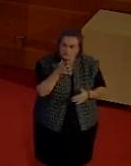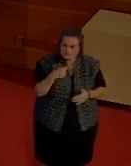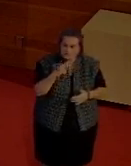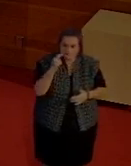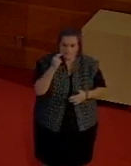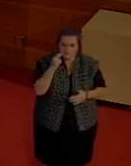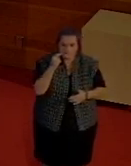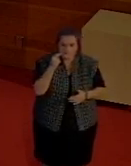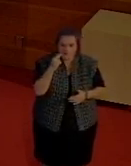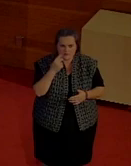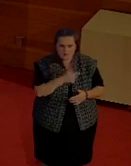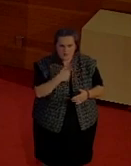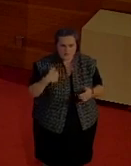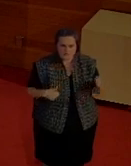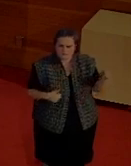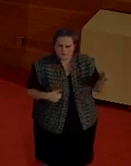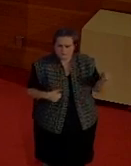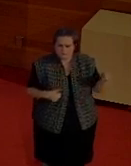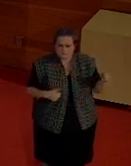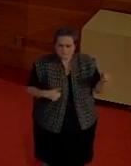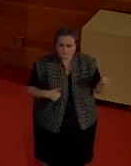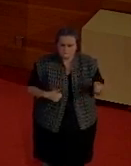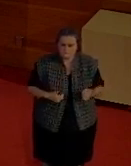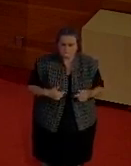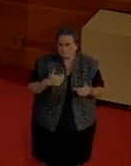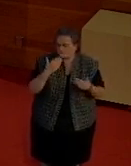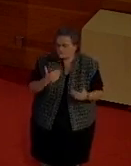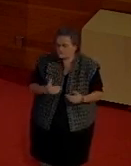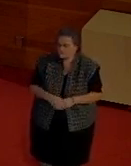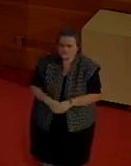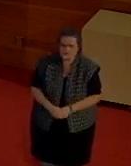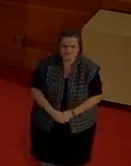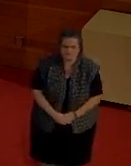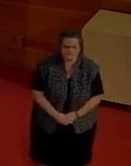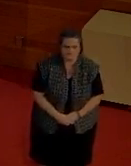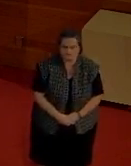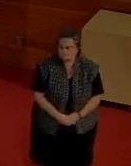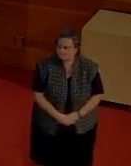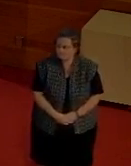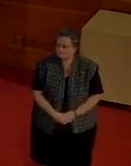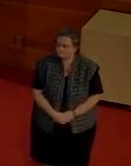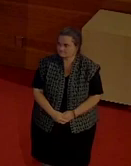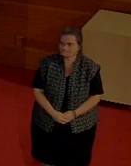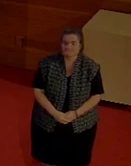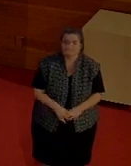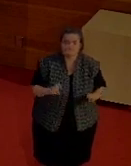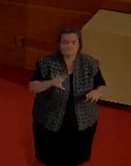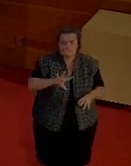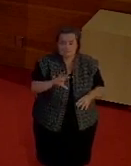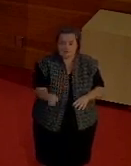de de China Muchas gracias gracias con lo de África